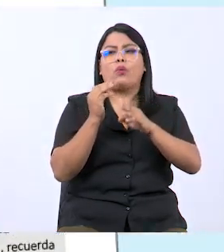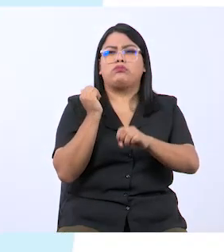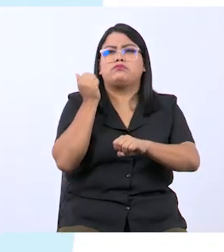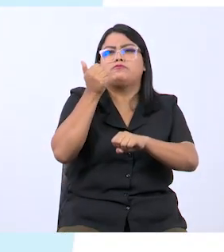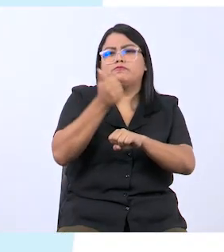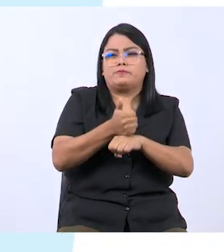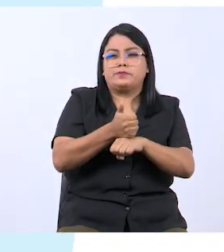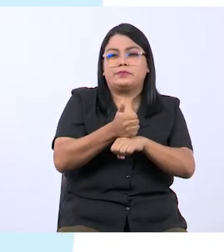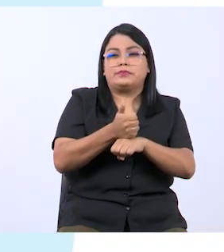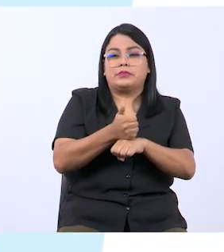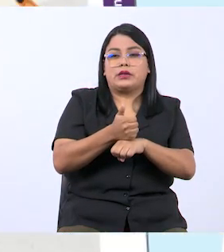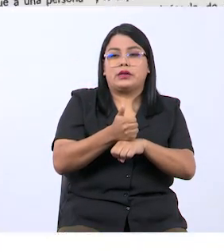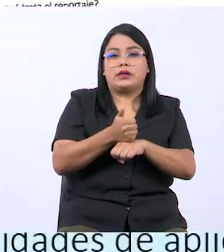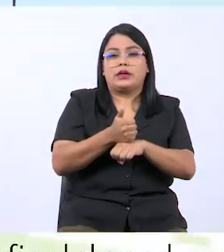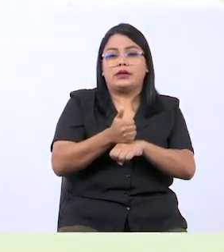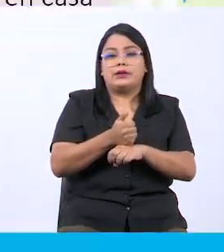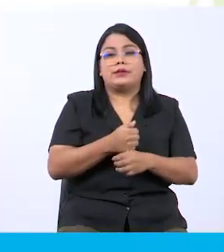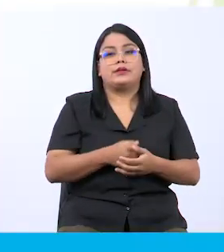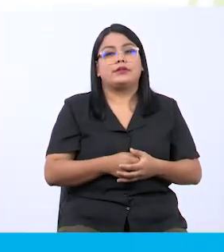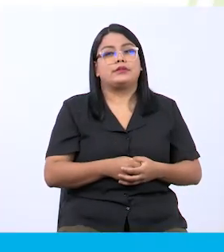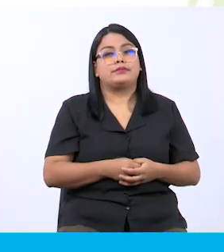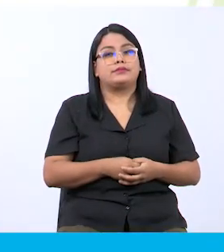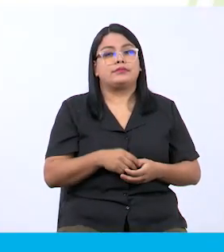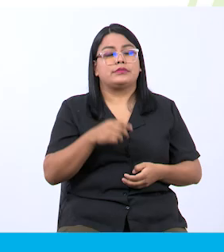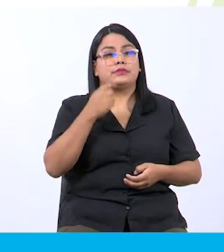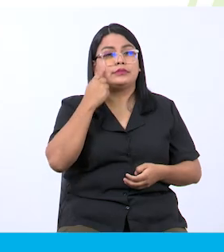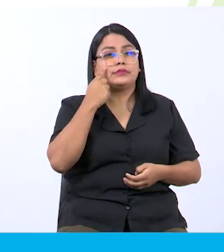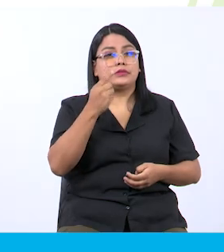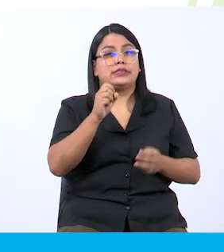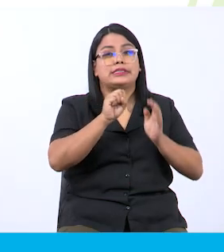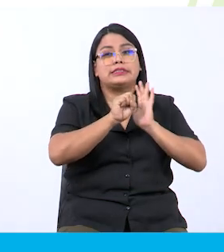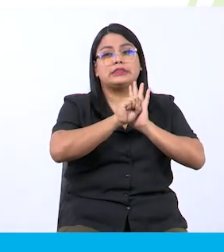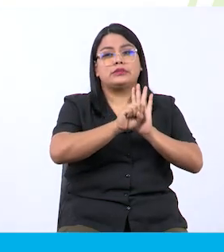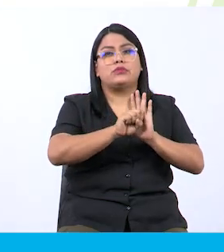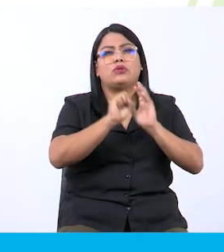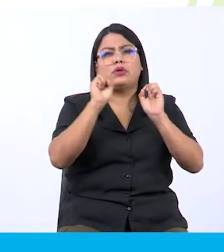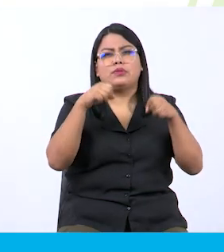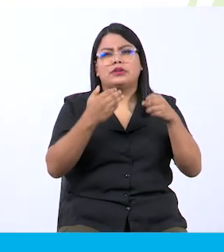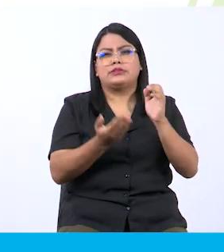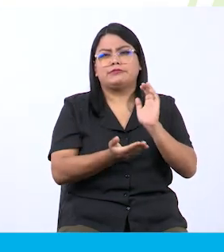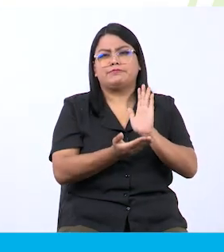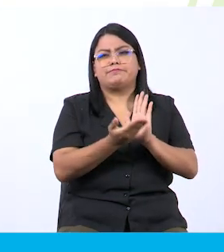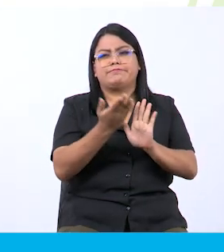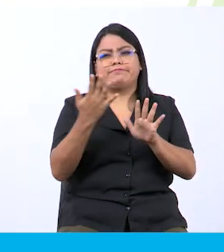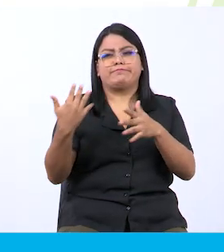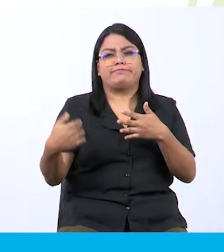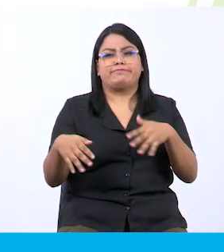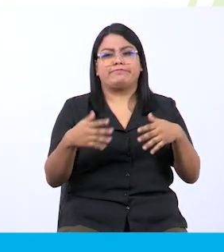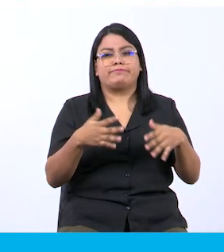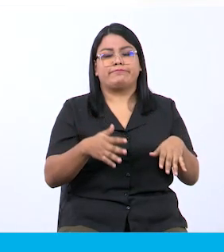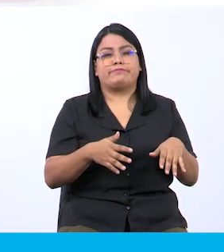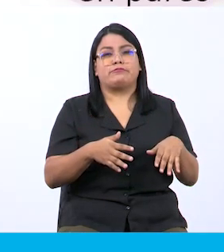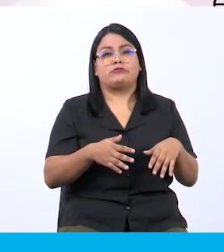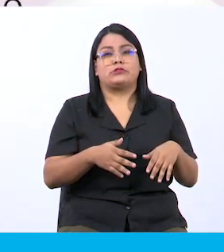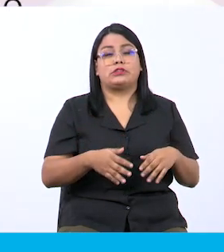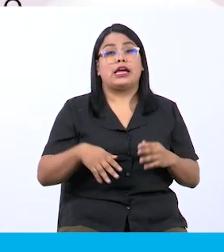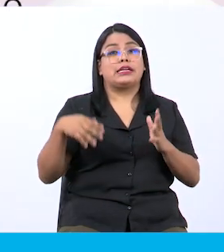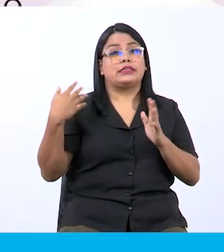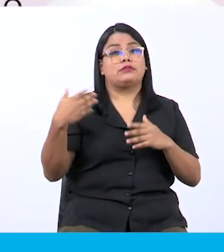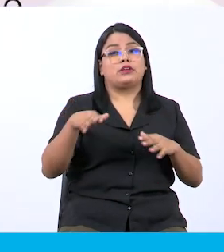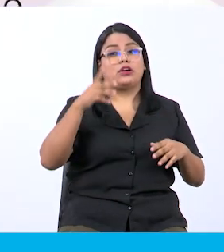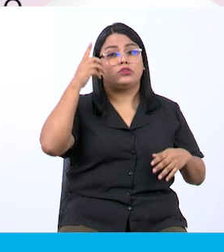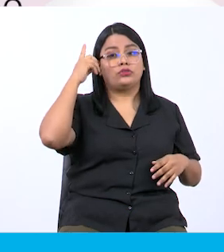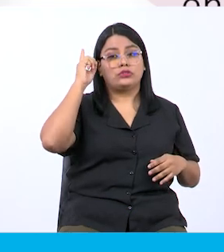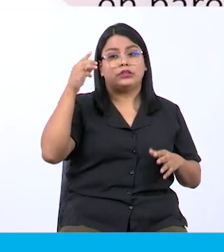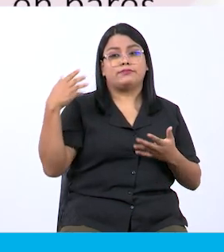y consolidación. Y para la iconografía que indica cómo se deben desarrollar las actividades. Actividad con